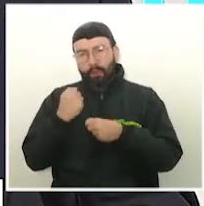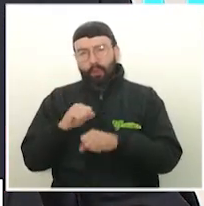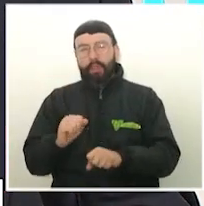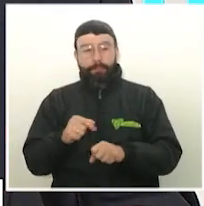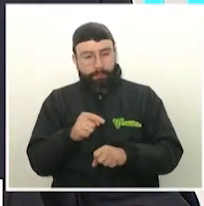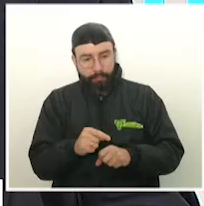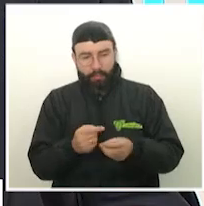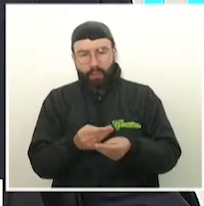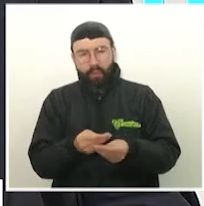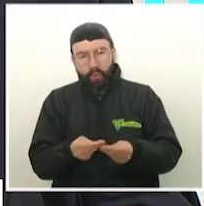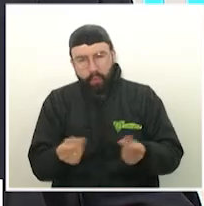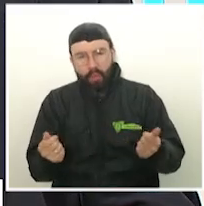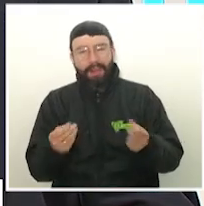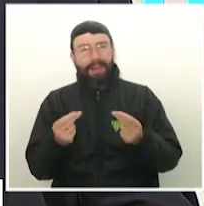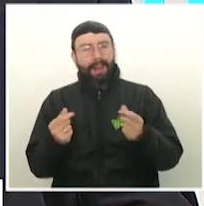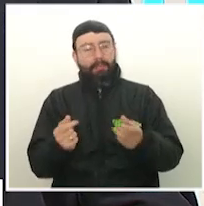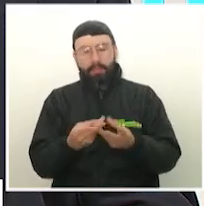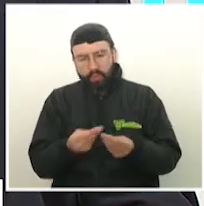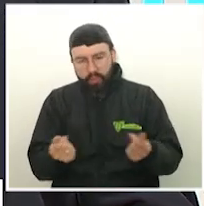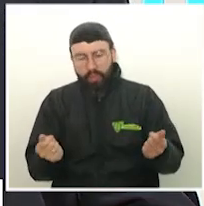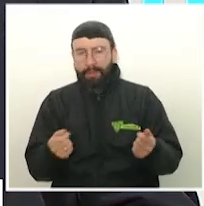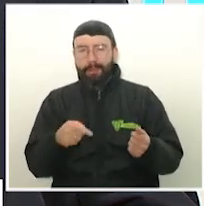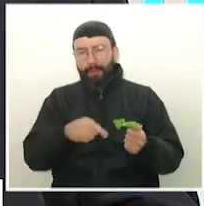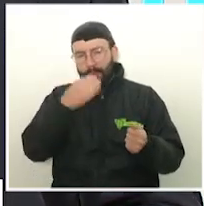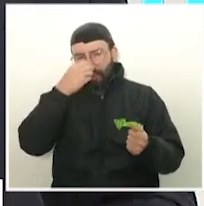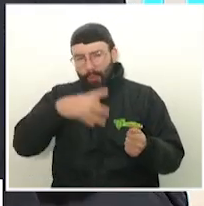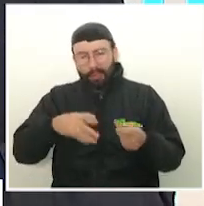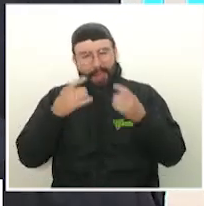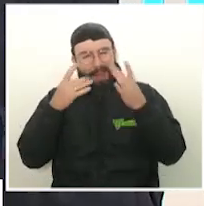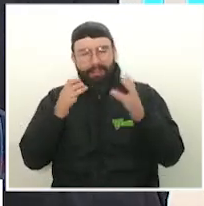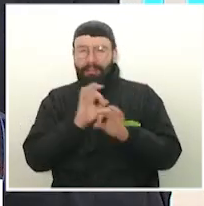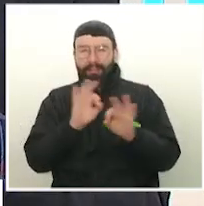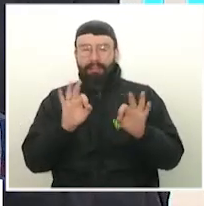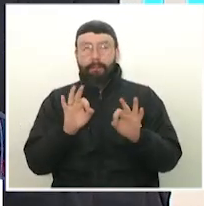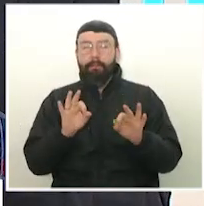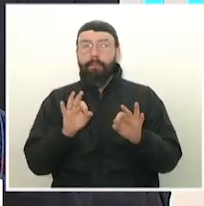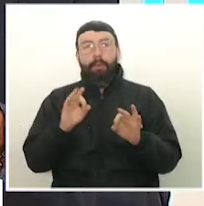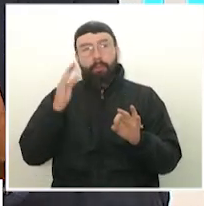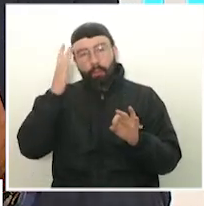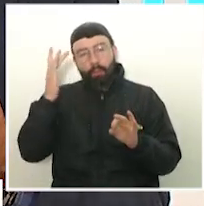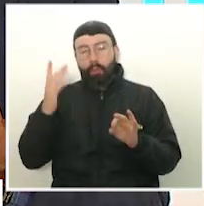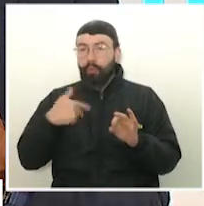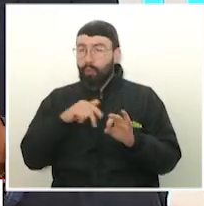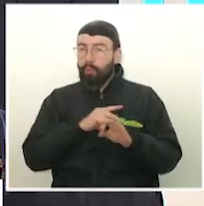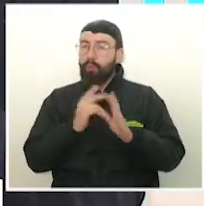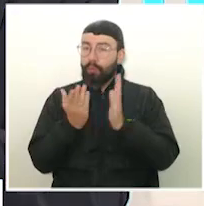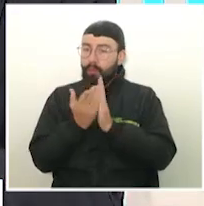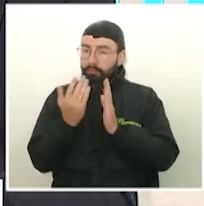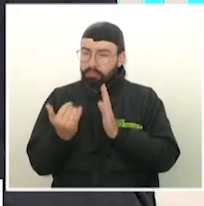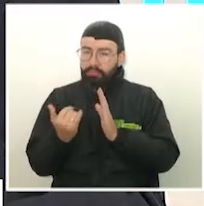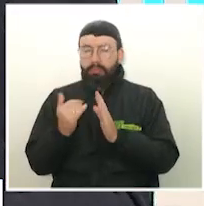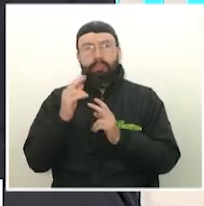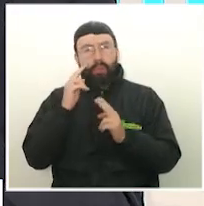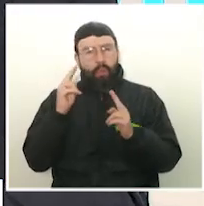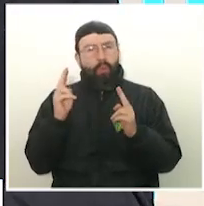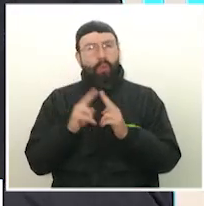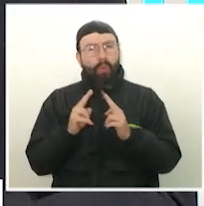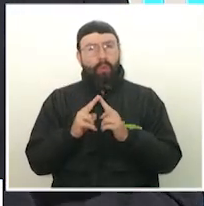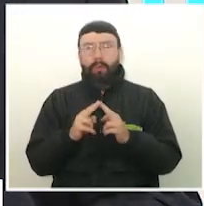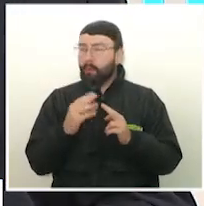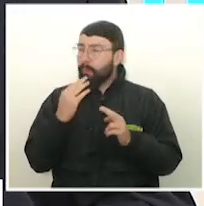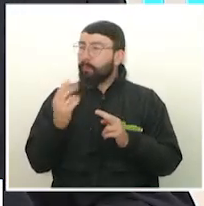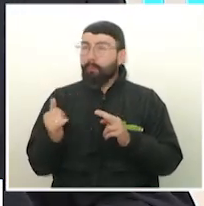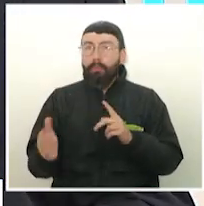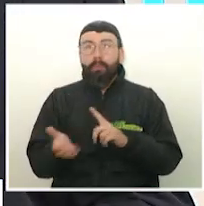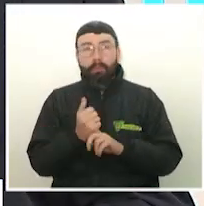biodegradables, que no contaminen, lo hacemos porque hemos estudiado y sabemos, y ahí ustedes encuentran